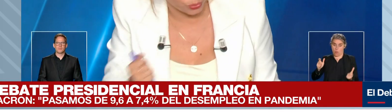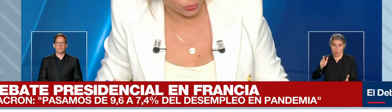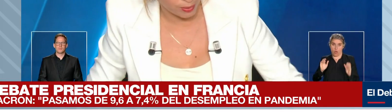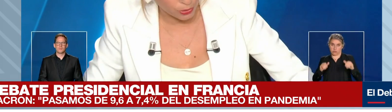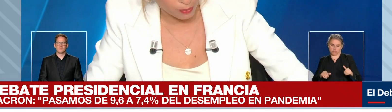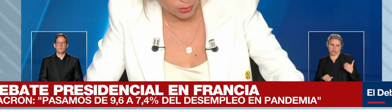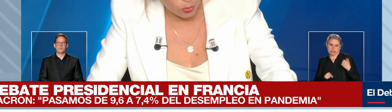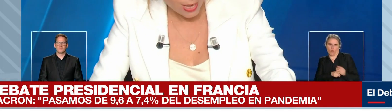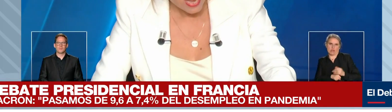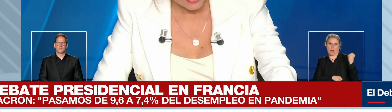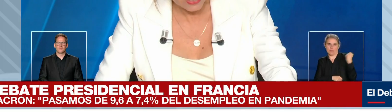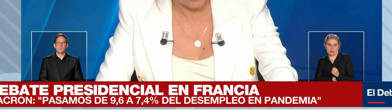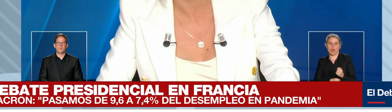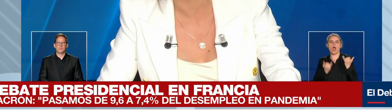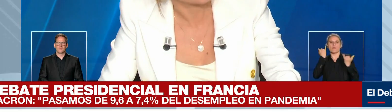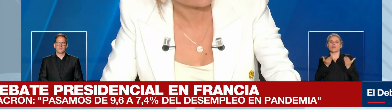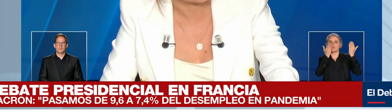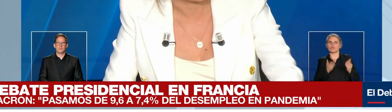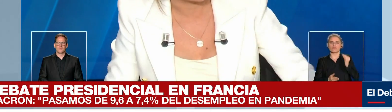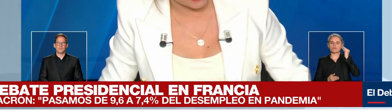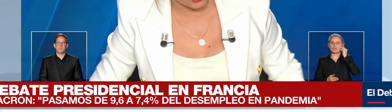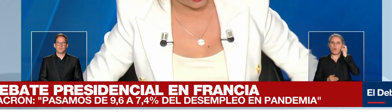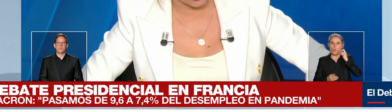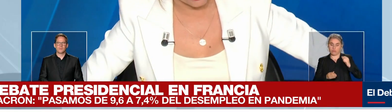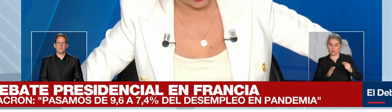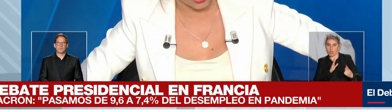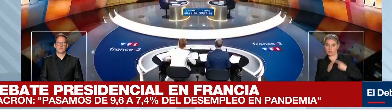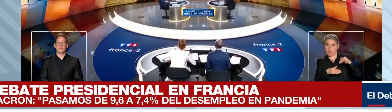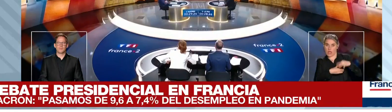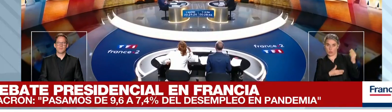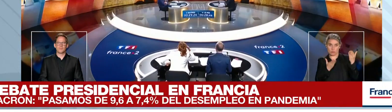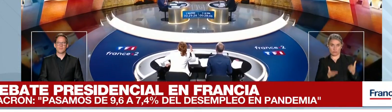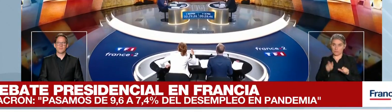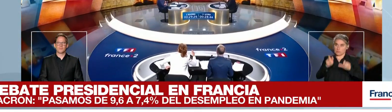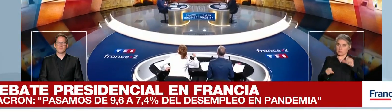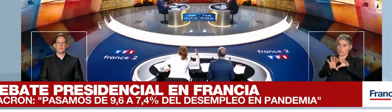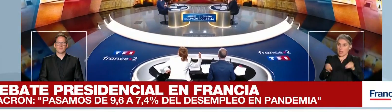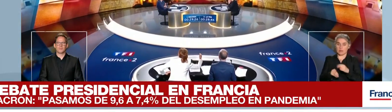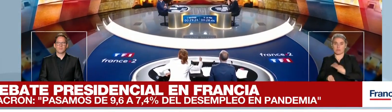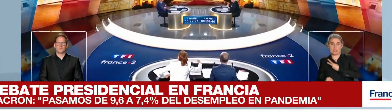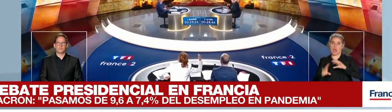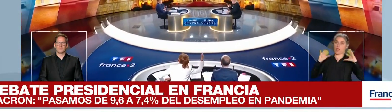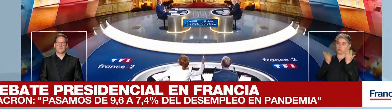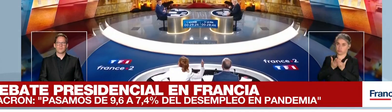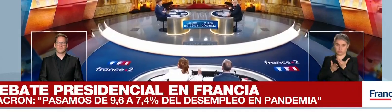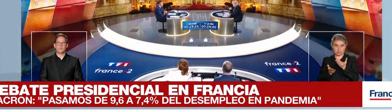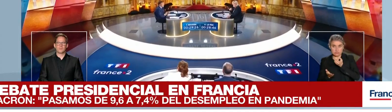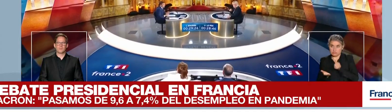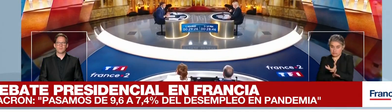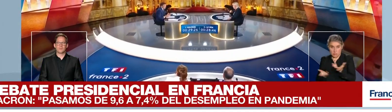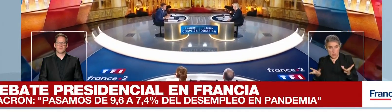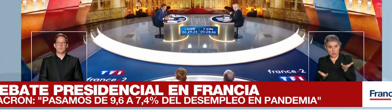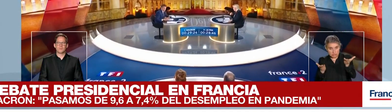todos y sobre todo desde la epidemia. Si usted es reelegido, Emmanuel Macron, ¿qué les dice usted a este personal de salud en este